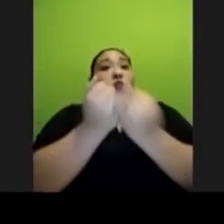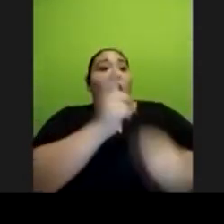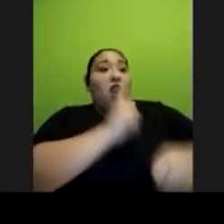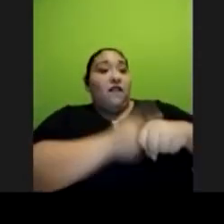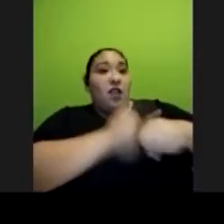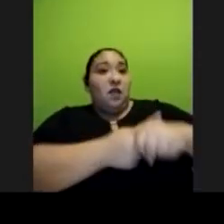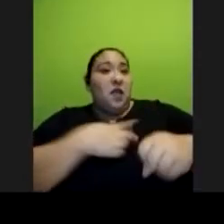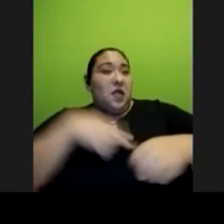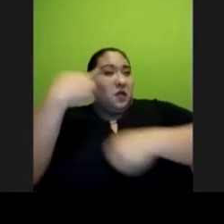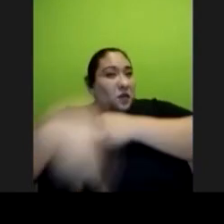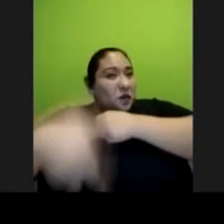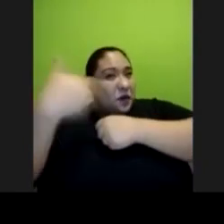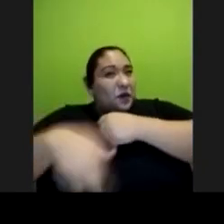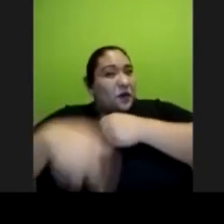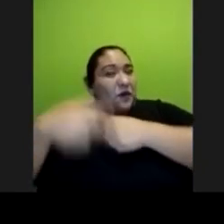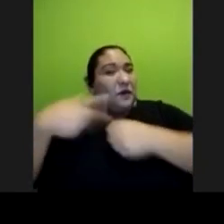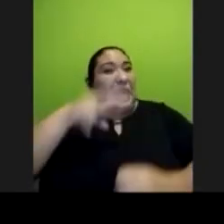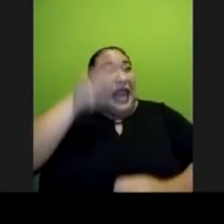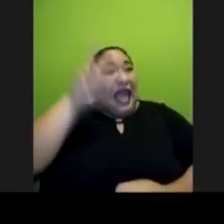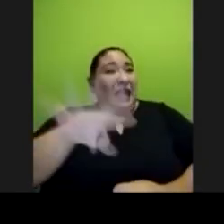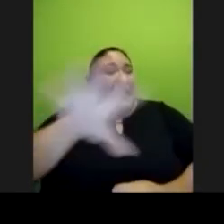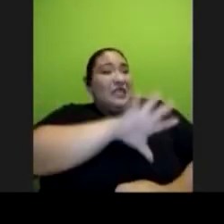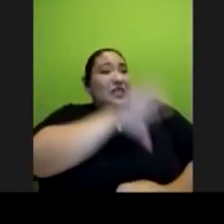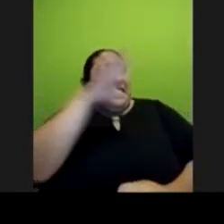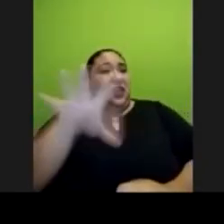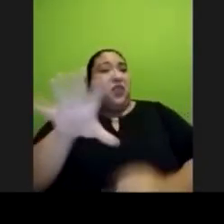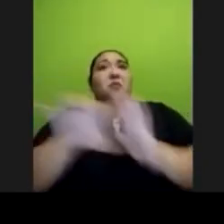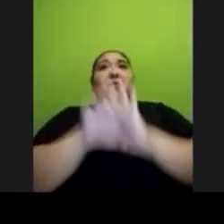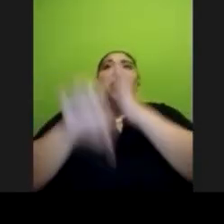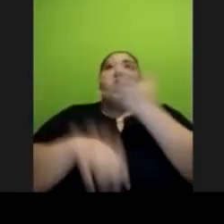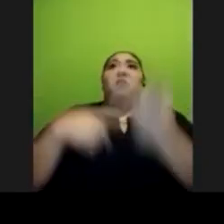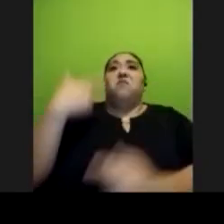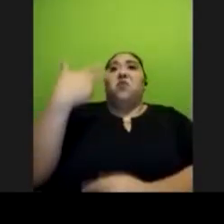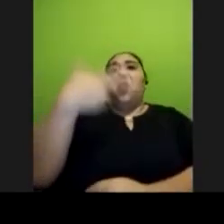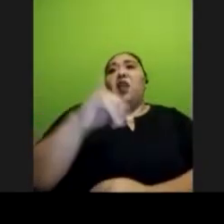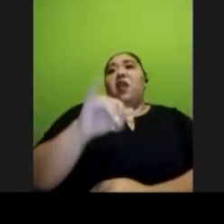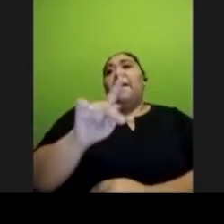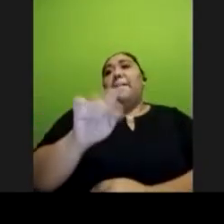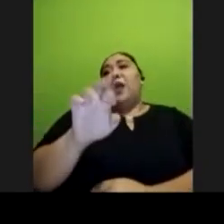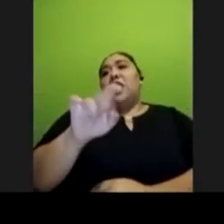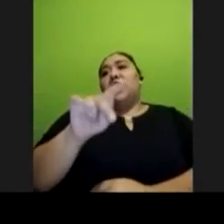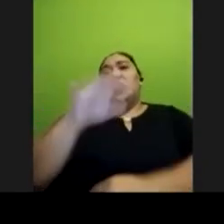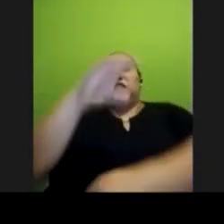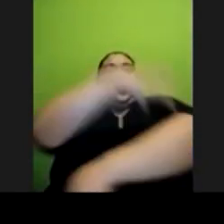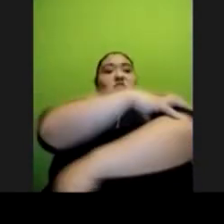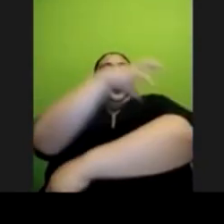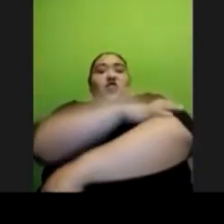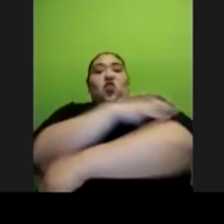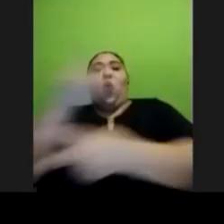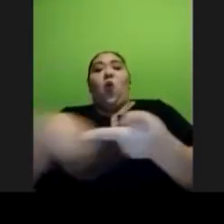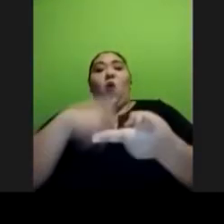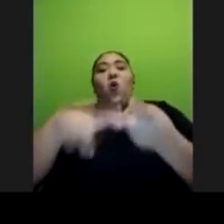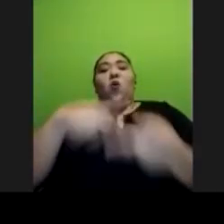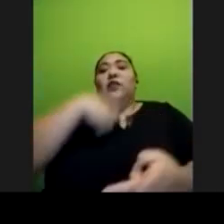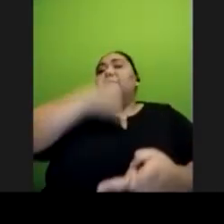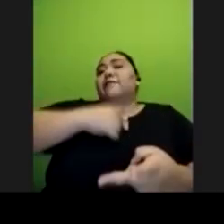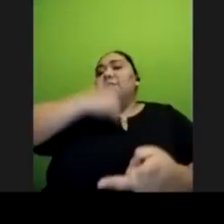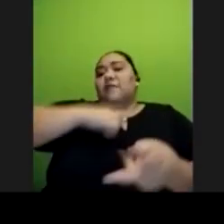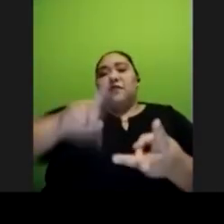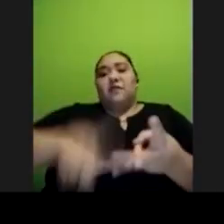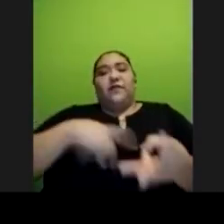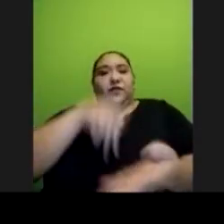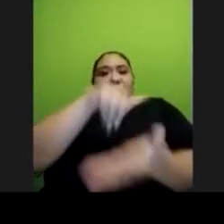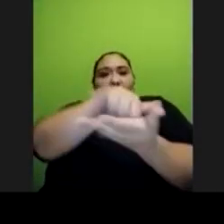las personas con ciertas enfermedades crónicas como hipertensión, diabetes, obesidad. ¿Y quiénes son esas personas? O sea, ¿eso tiene que ver